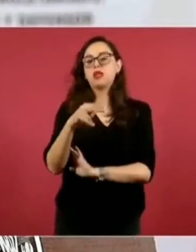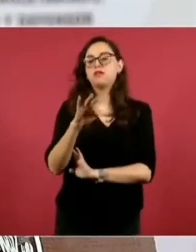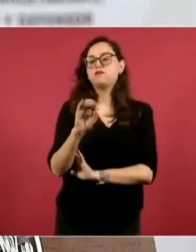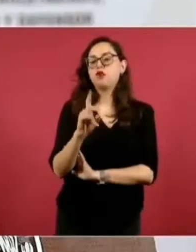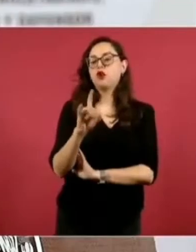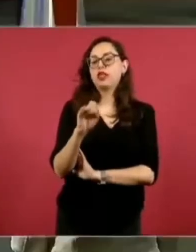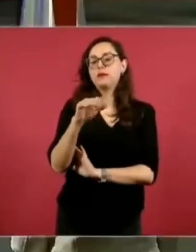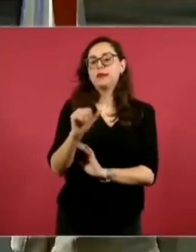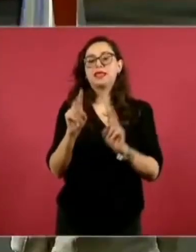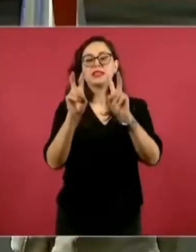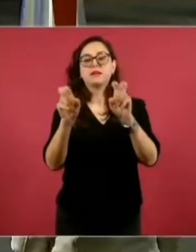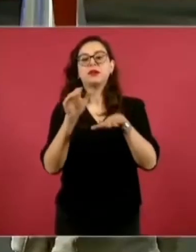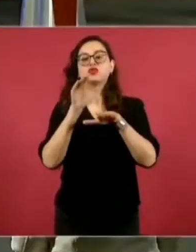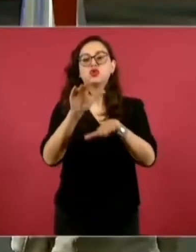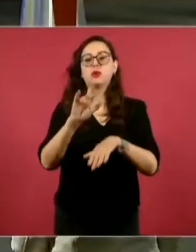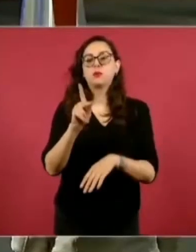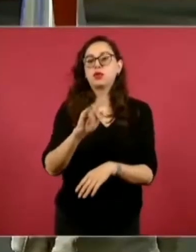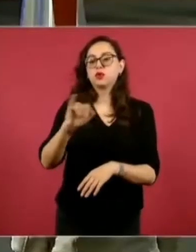Poder Judicial.